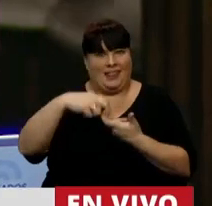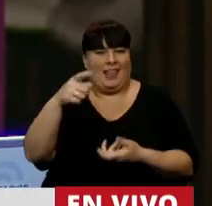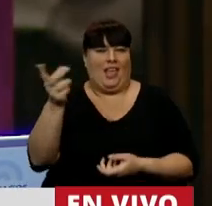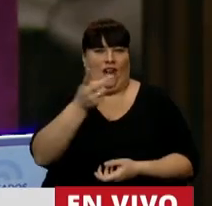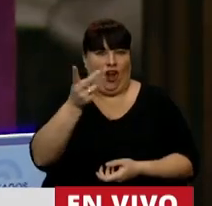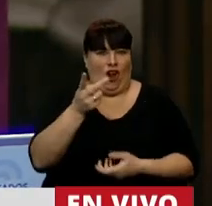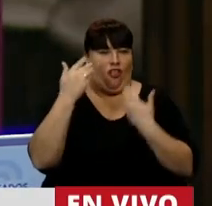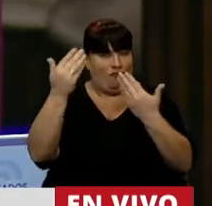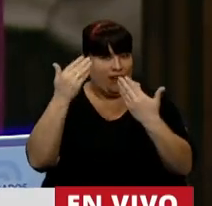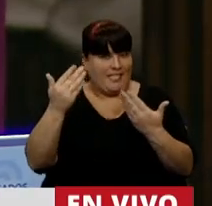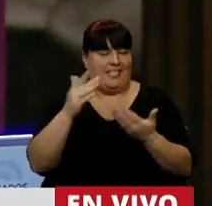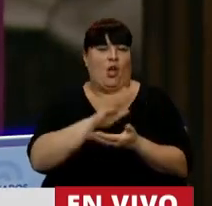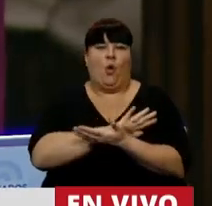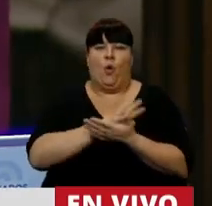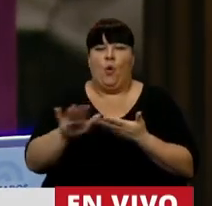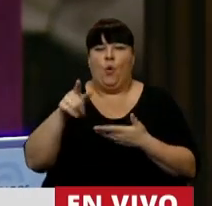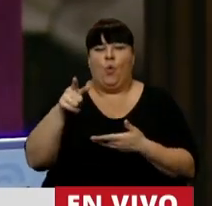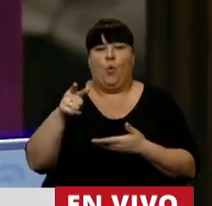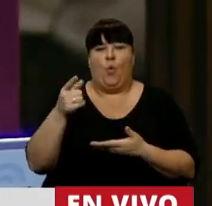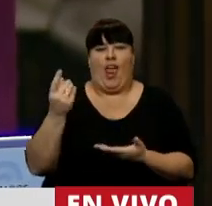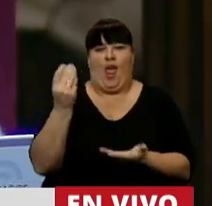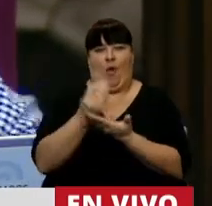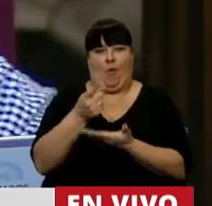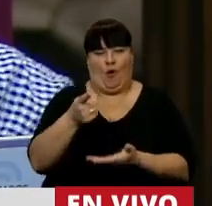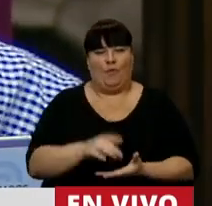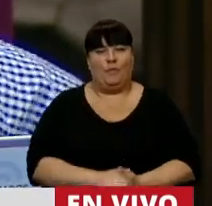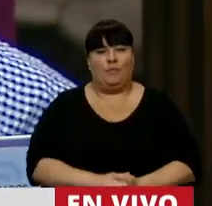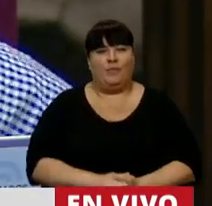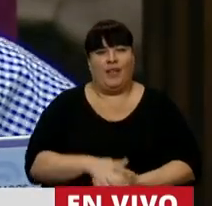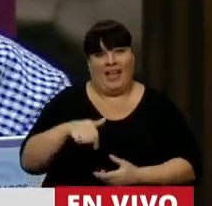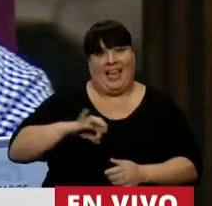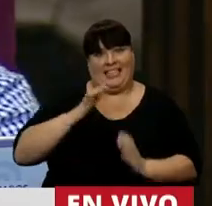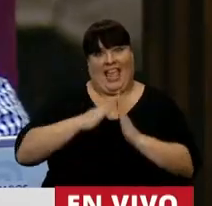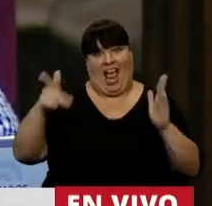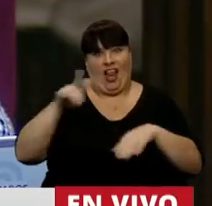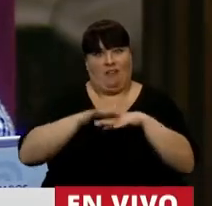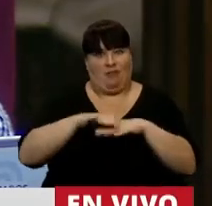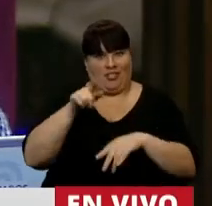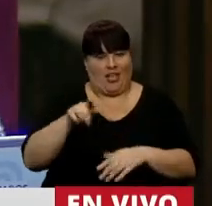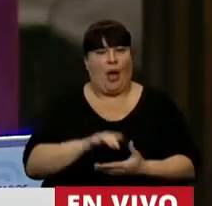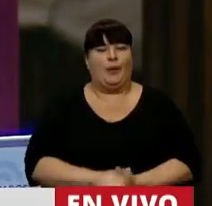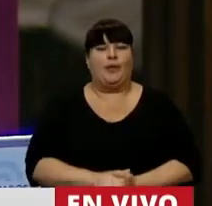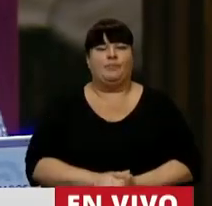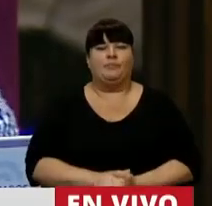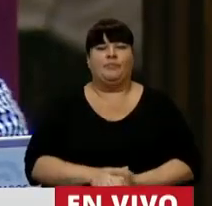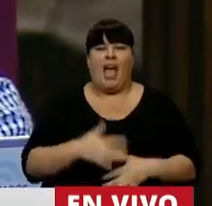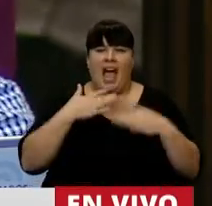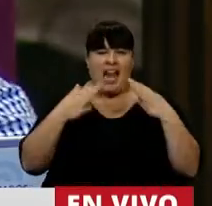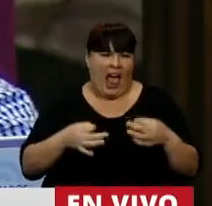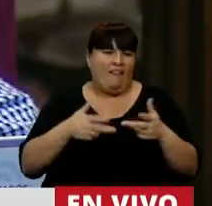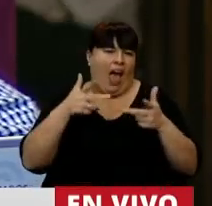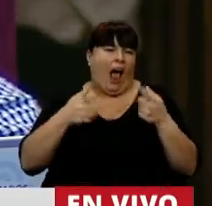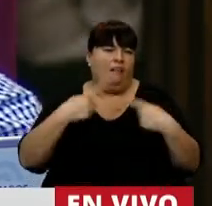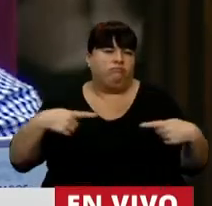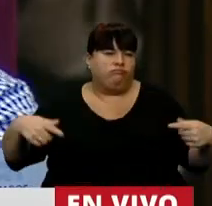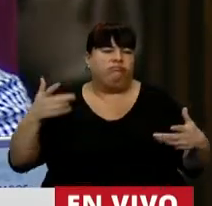ambos, felicitarlo por la nueva presidencia que van a tener este año a cargo. En verdad, ya se ha dicho